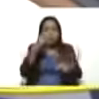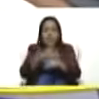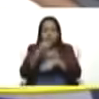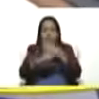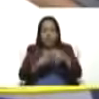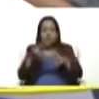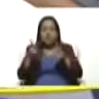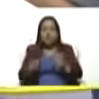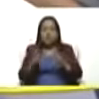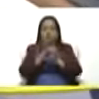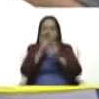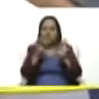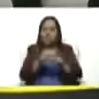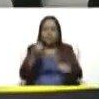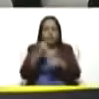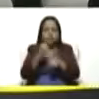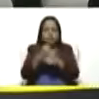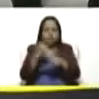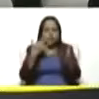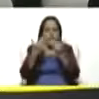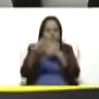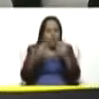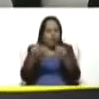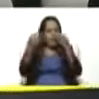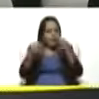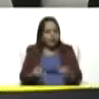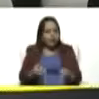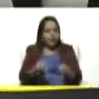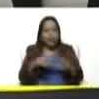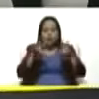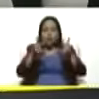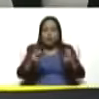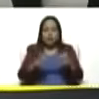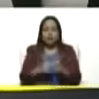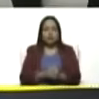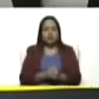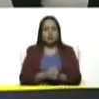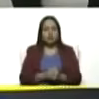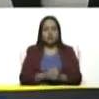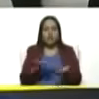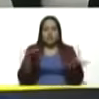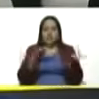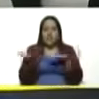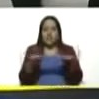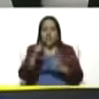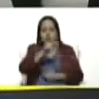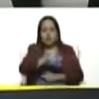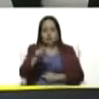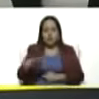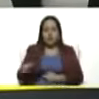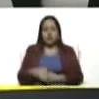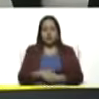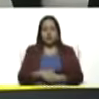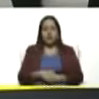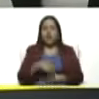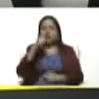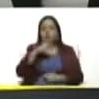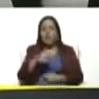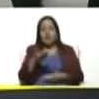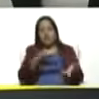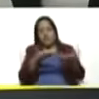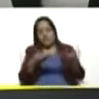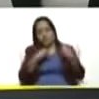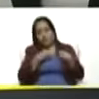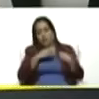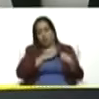nuevo Estado, transparente, eficiente, moderno, al servicio de la gente y no al revés.